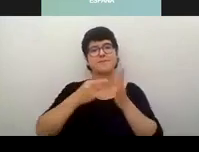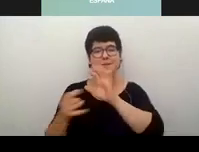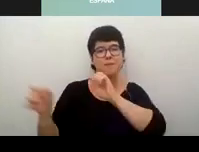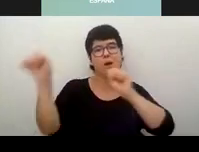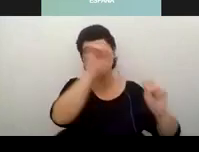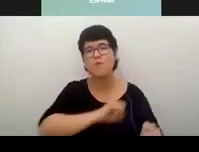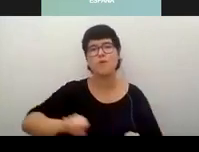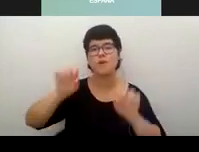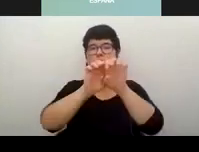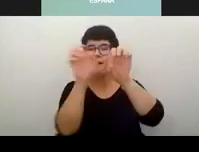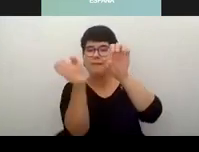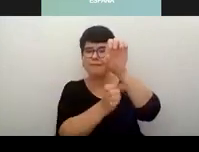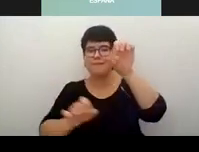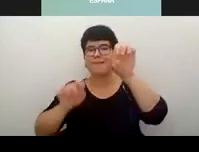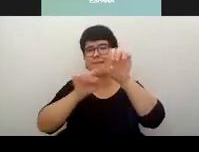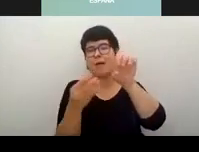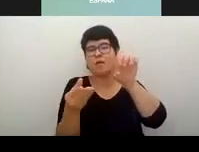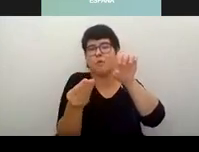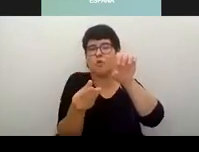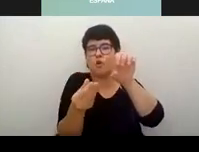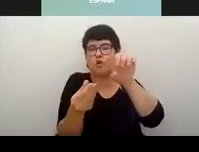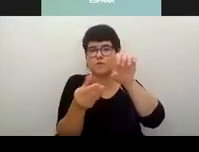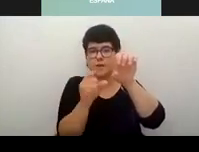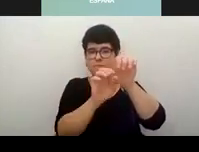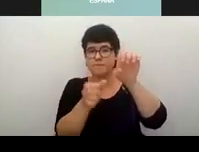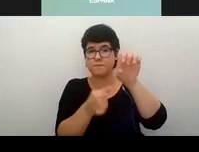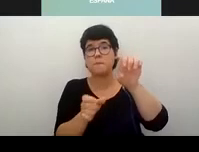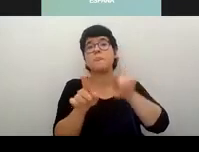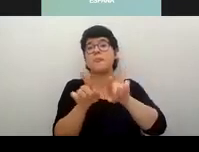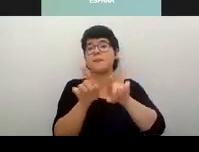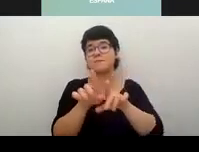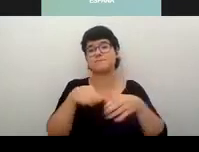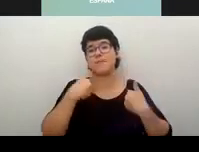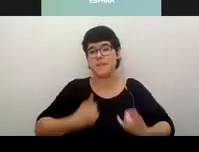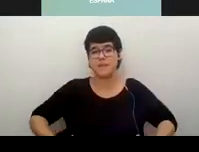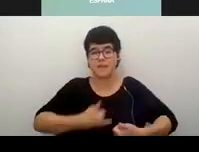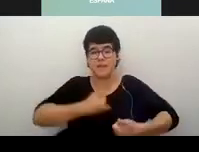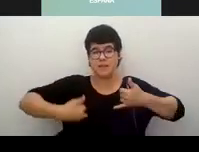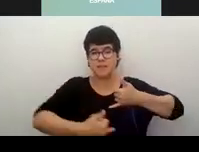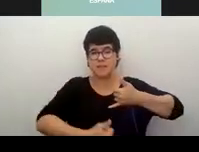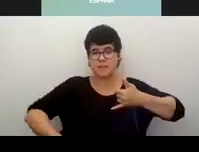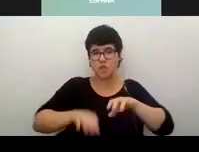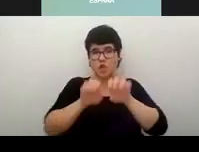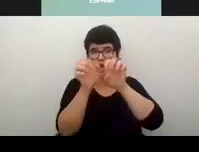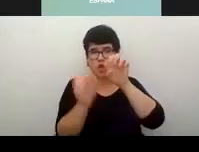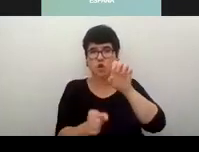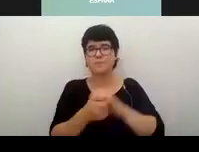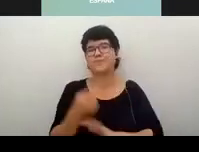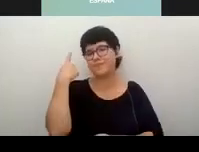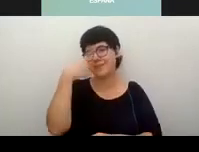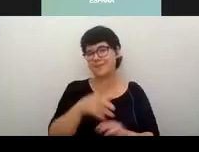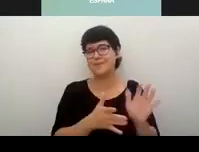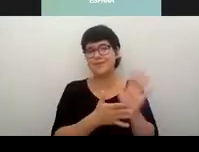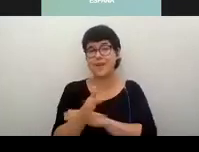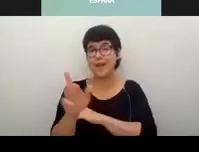mucosa presente a nivel intestinal y colónico. Y sabéis que en el ER tenemos un